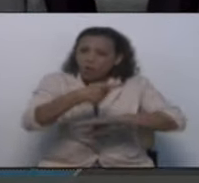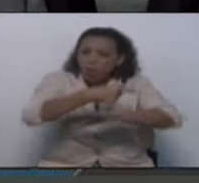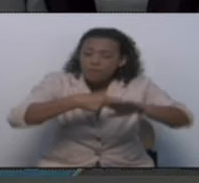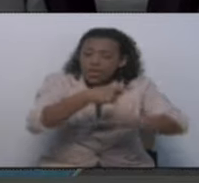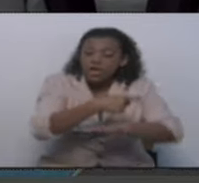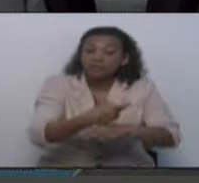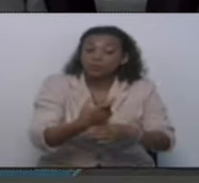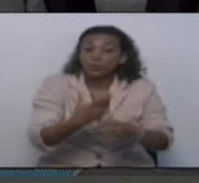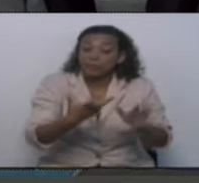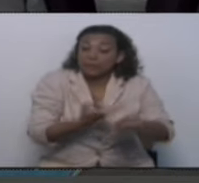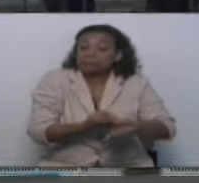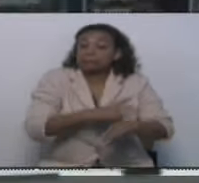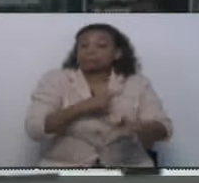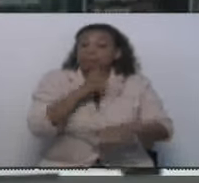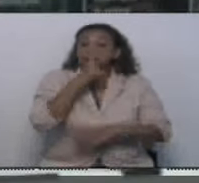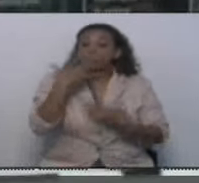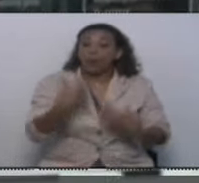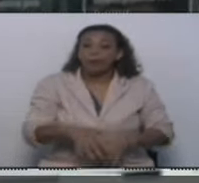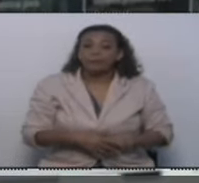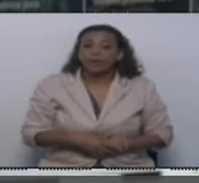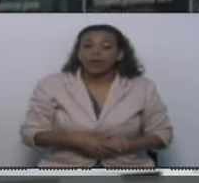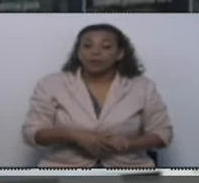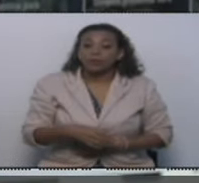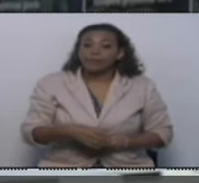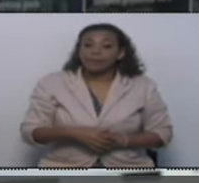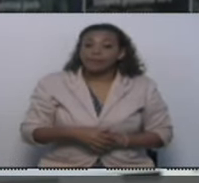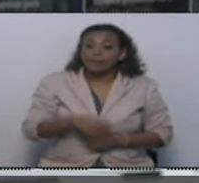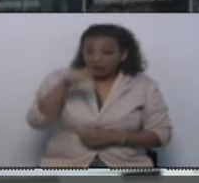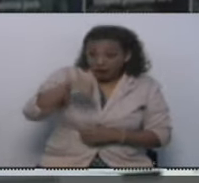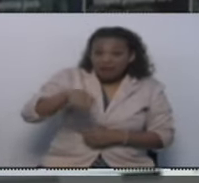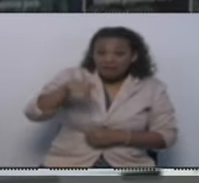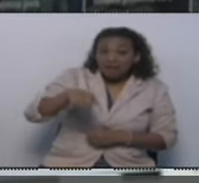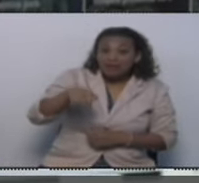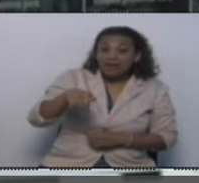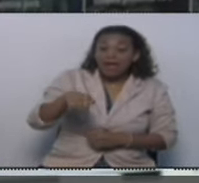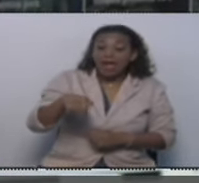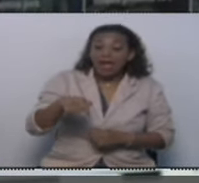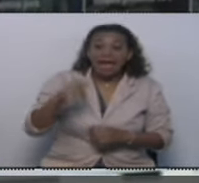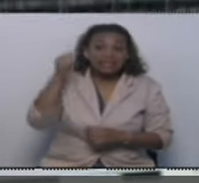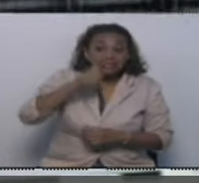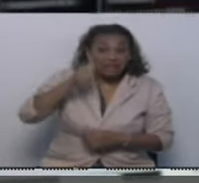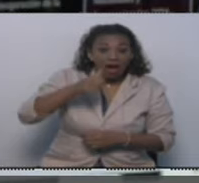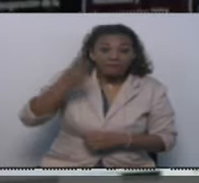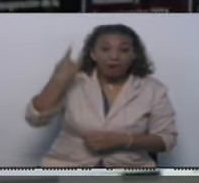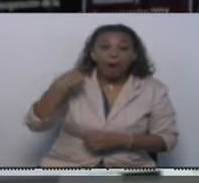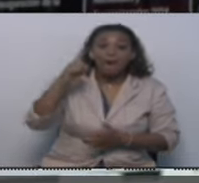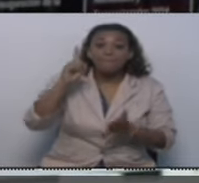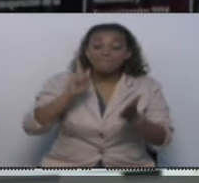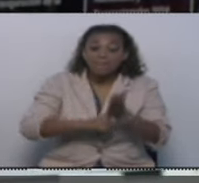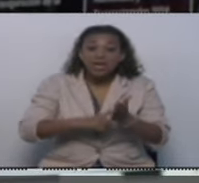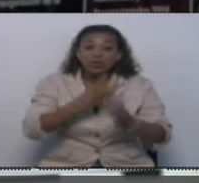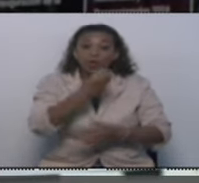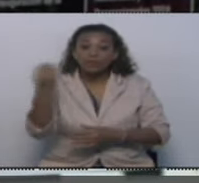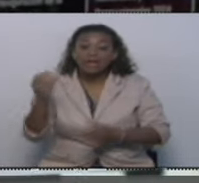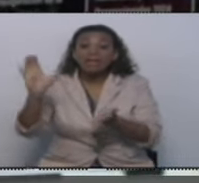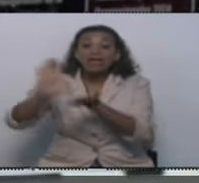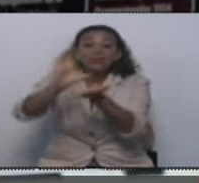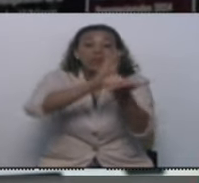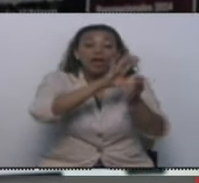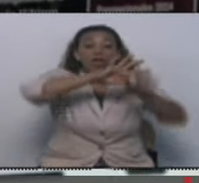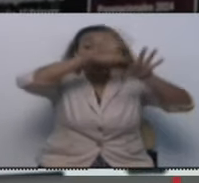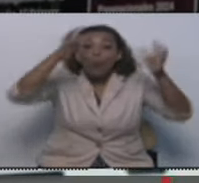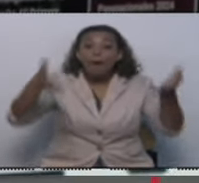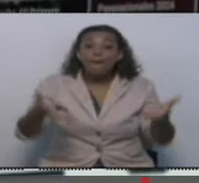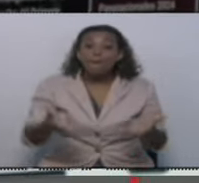fíjate que lo que tú me preguntabas no fue solo en Caracas, fue en casi 1.200 ciudades del mundo. Así